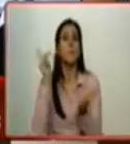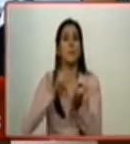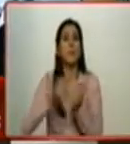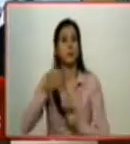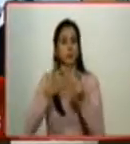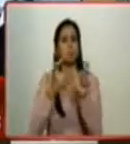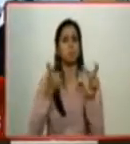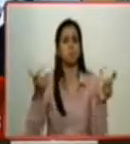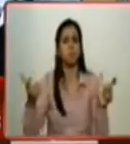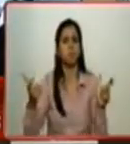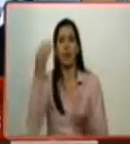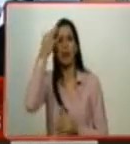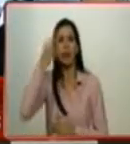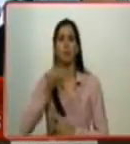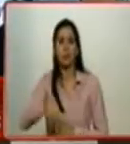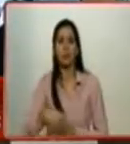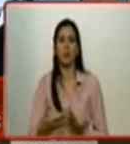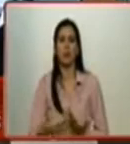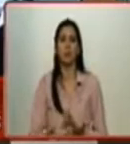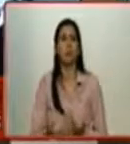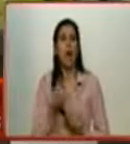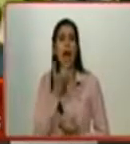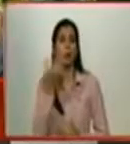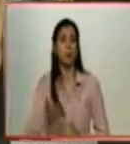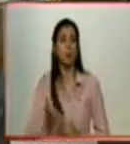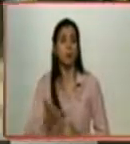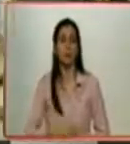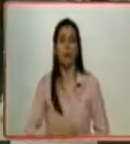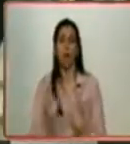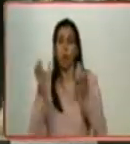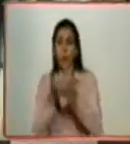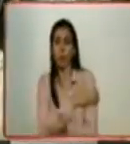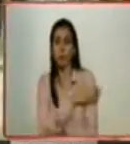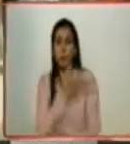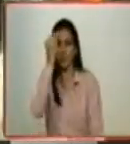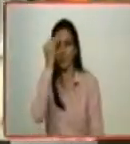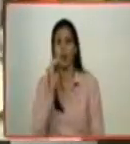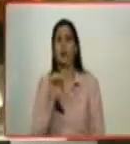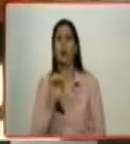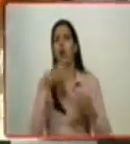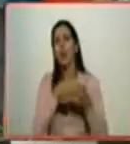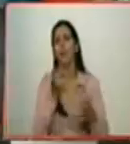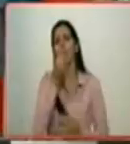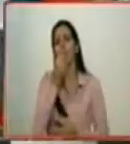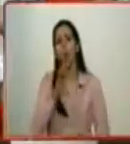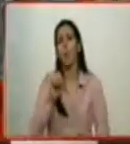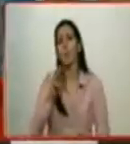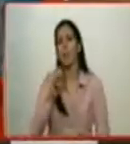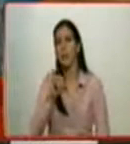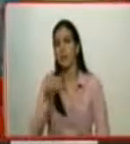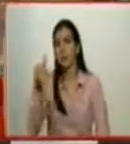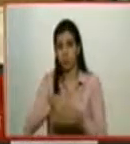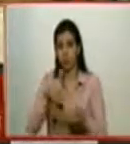y creemos que constituye un evento importante. Para la tolda opositora COPEI, las primarias del Partido Socialista Unido